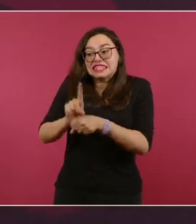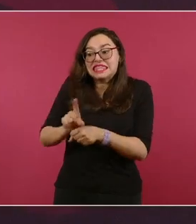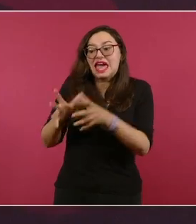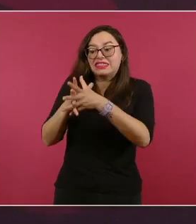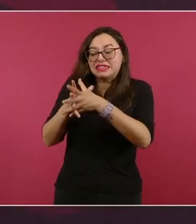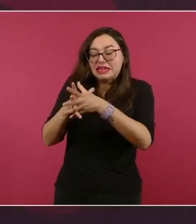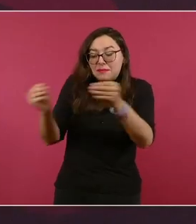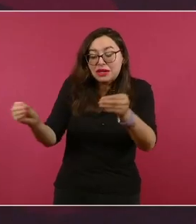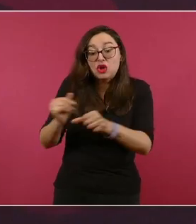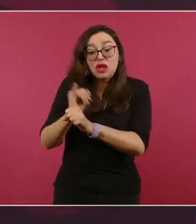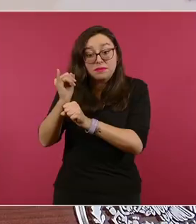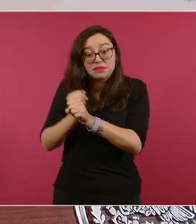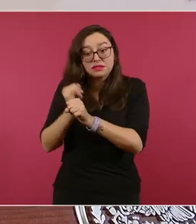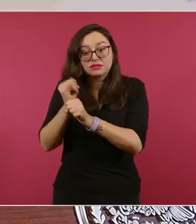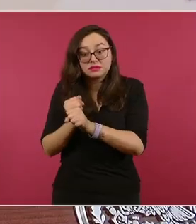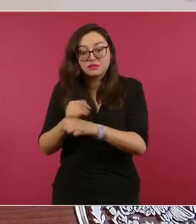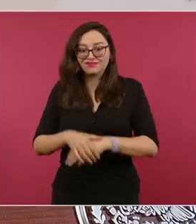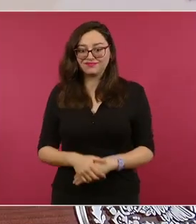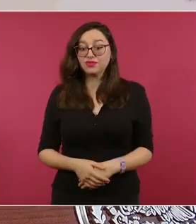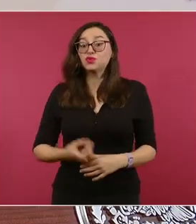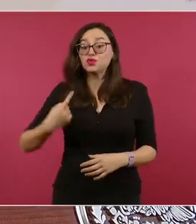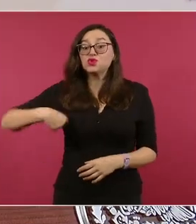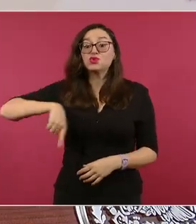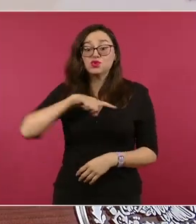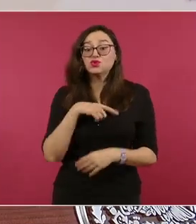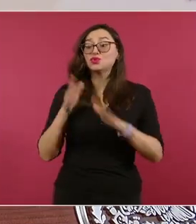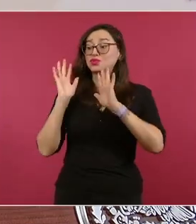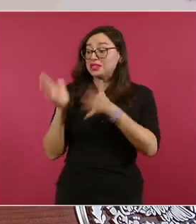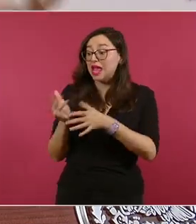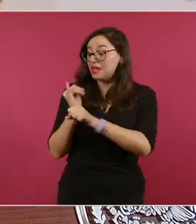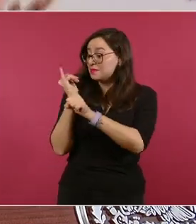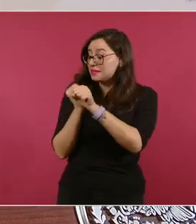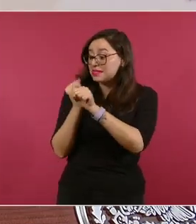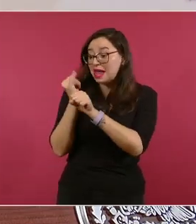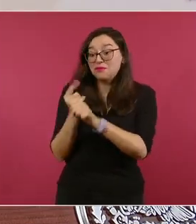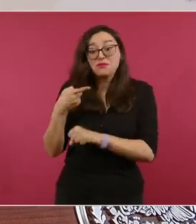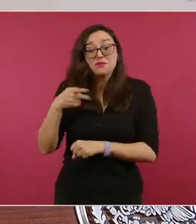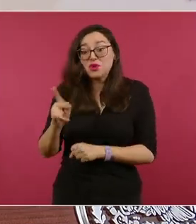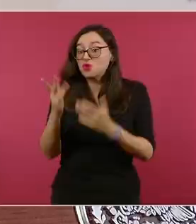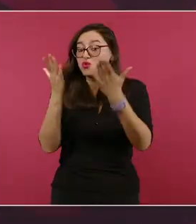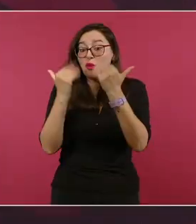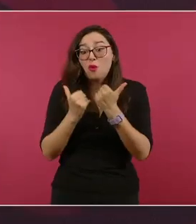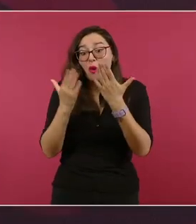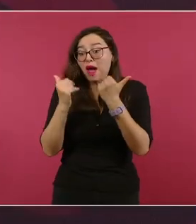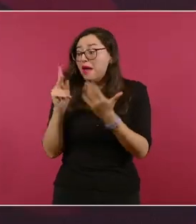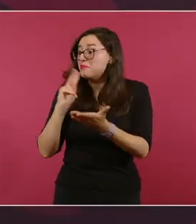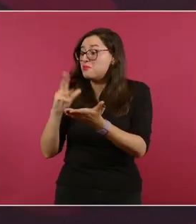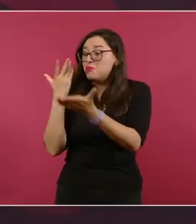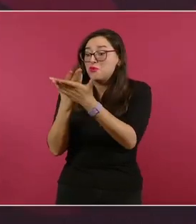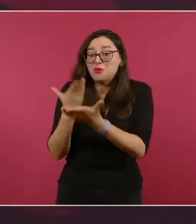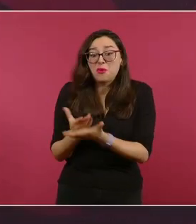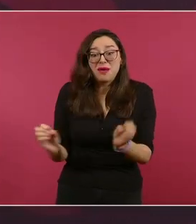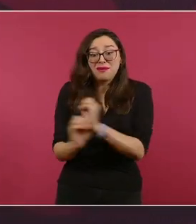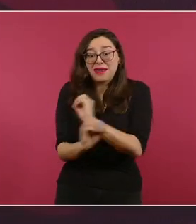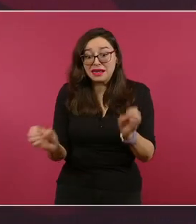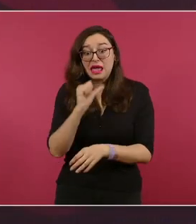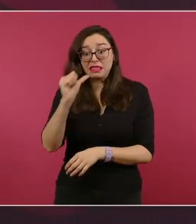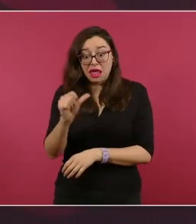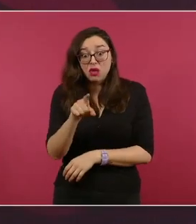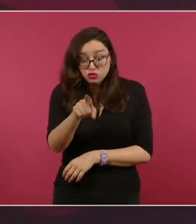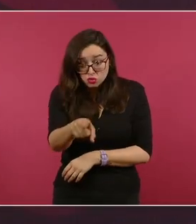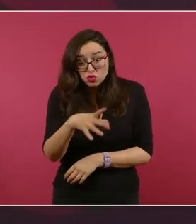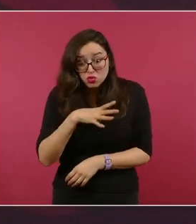elementos. No encontraron elementos. No hay. Si ustedes tienen los elementos en contra de él,